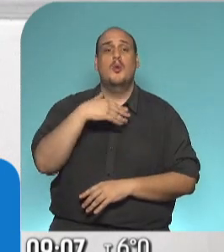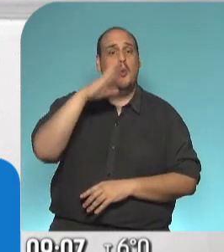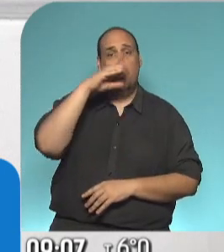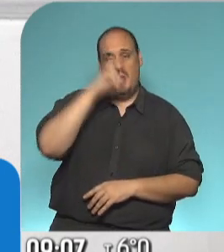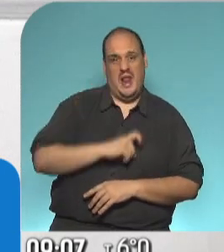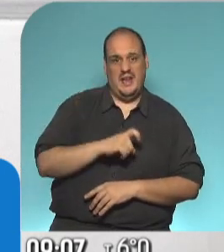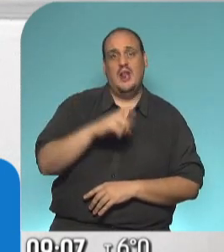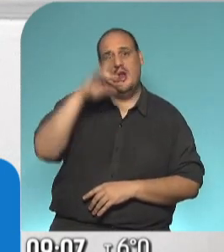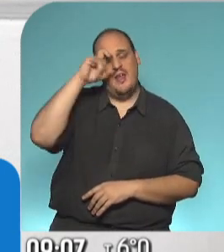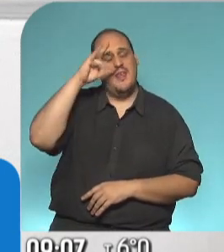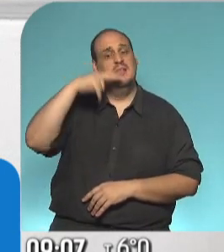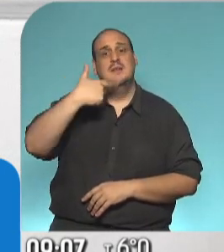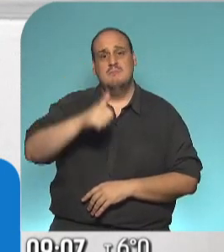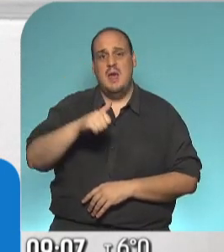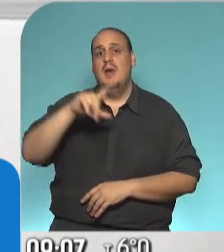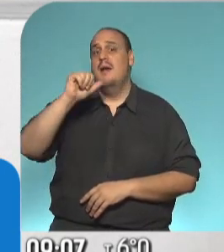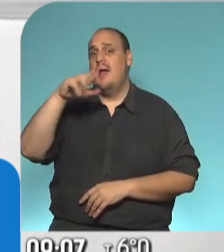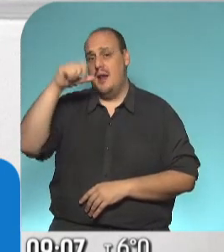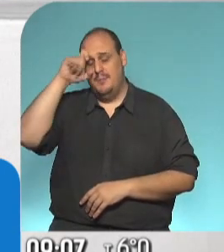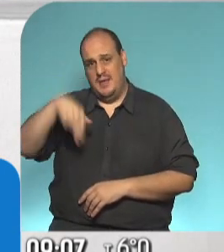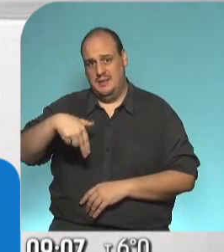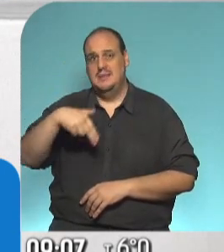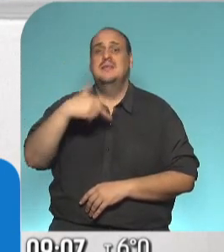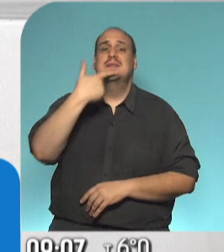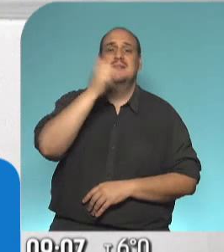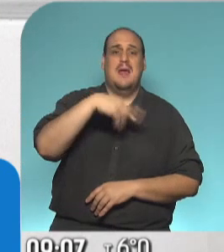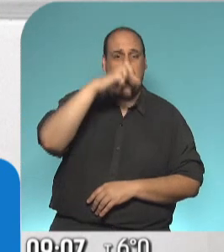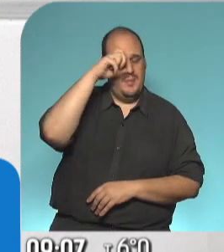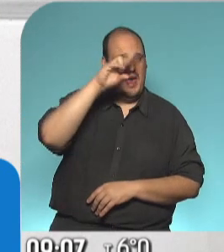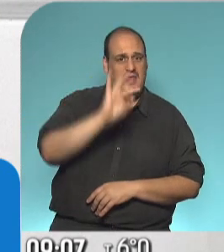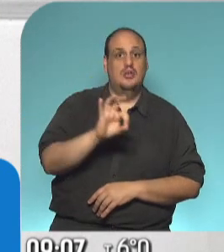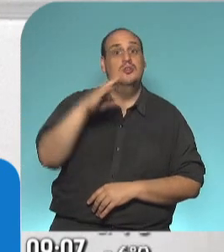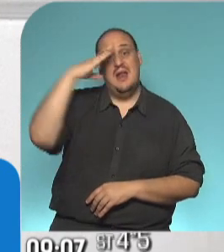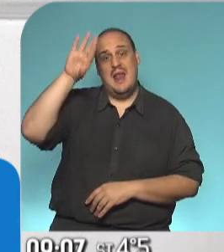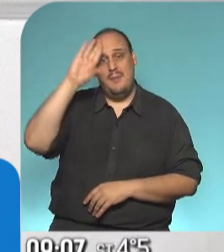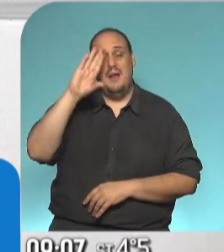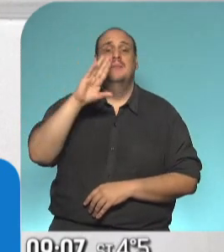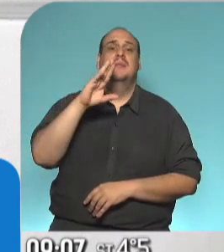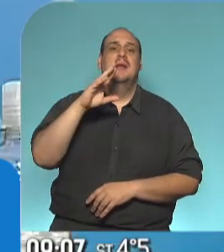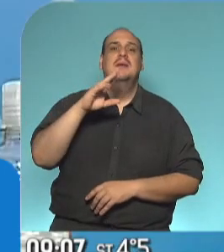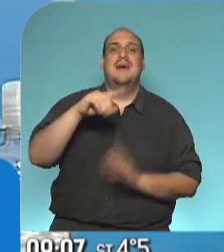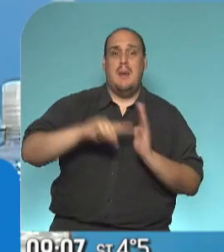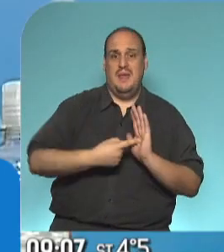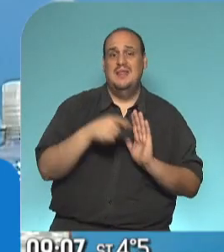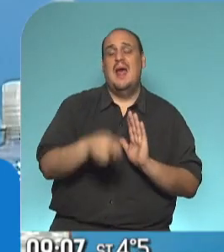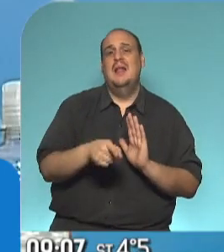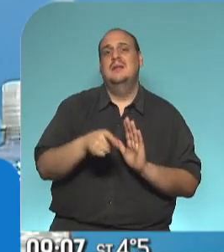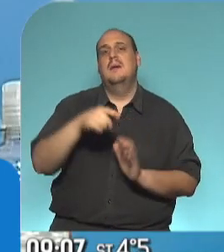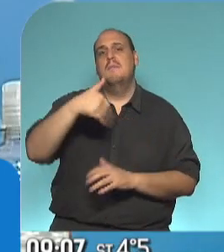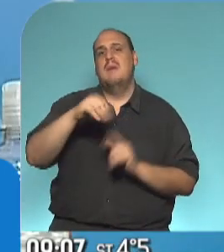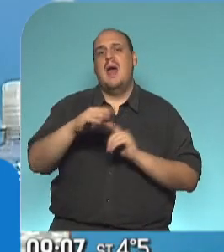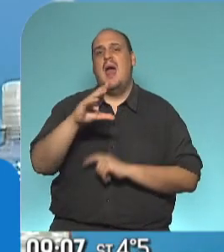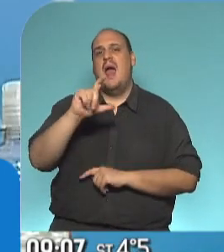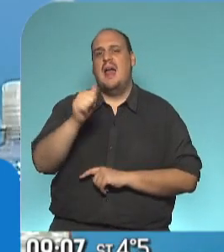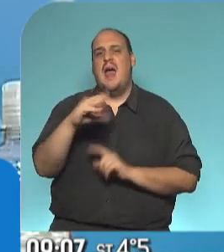Belgrano, Ledesma, El Carmen y San Pedro. En La Pampa, en Santa Rosa, Catriló, Macachín, hay transmisión comunitaria